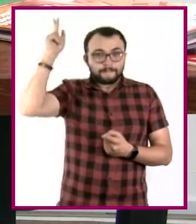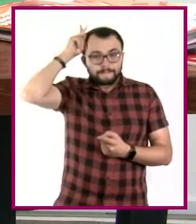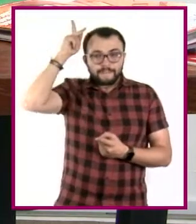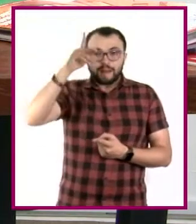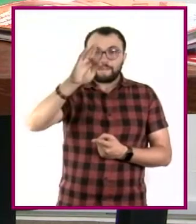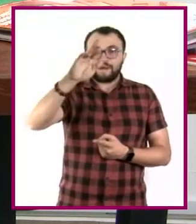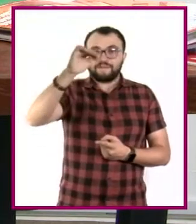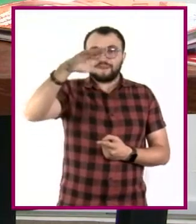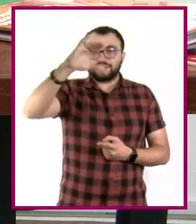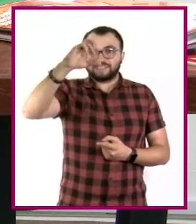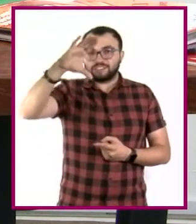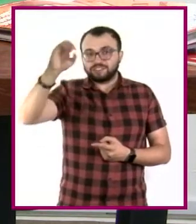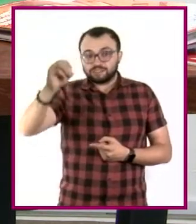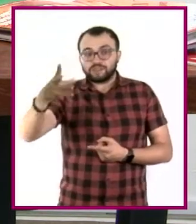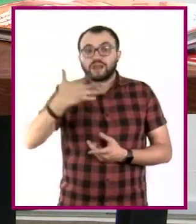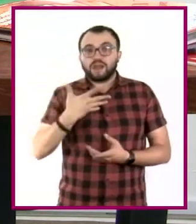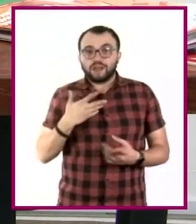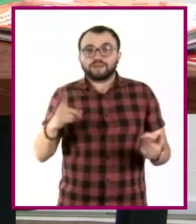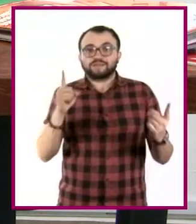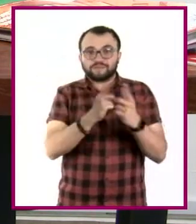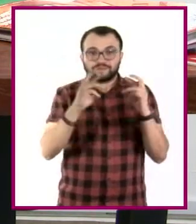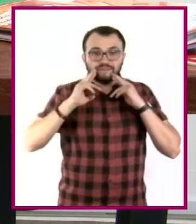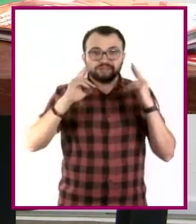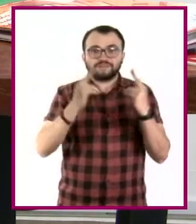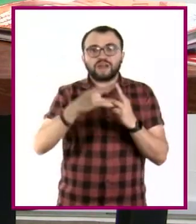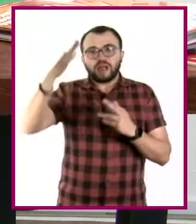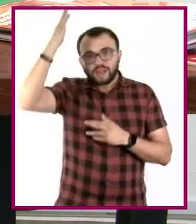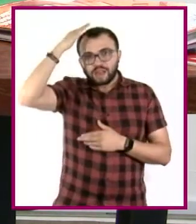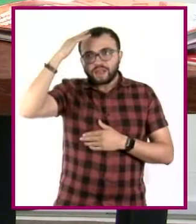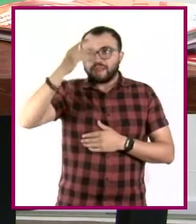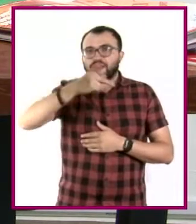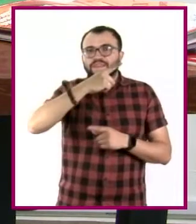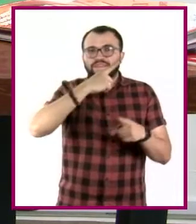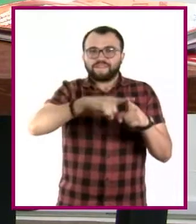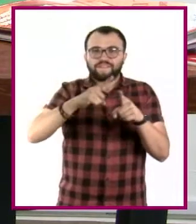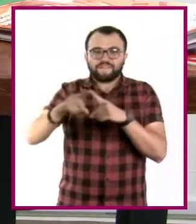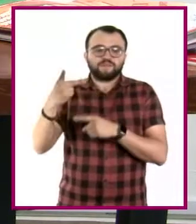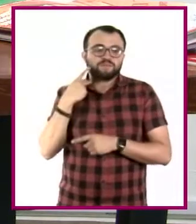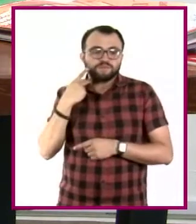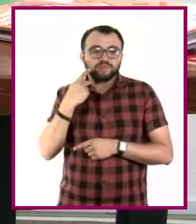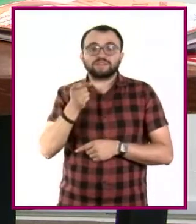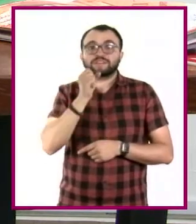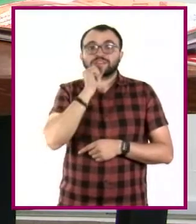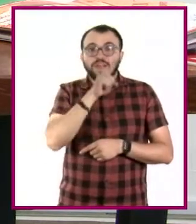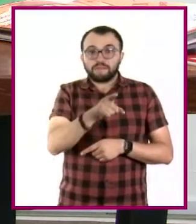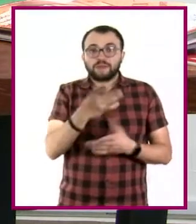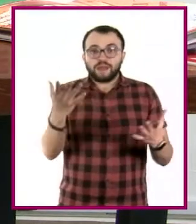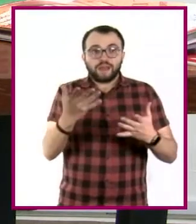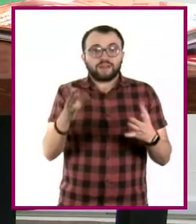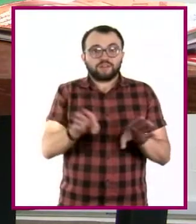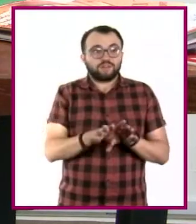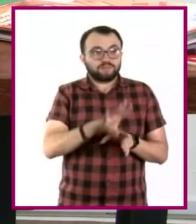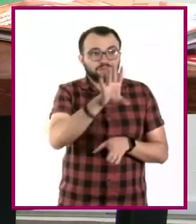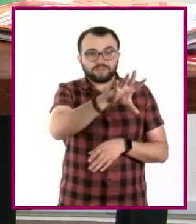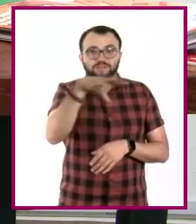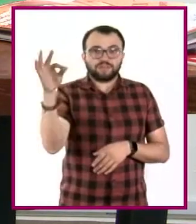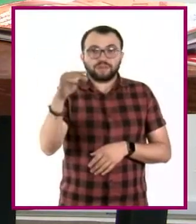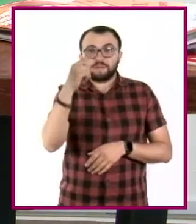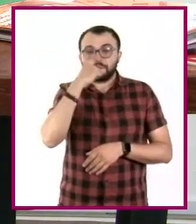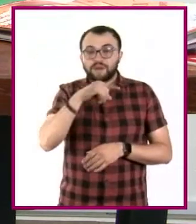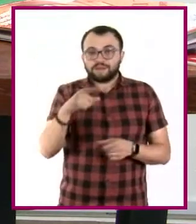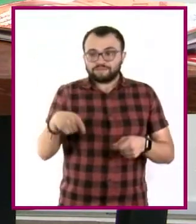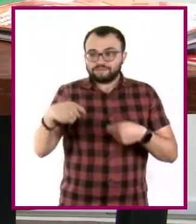Europeo y se ha reunido con líderes de diferentes sectores políticos. También ha sido nominada 2 veces al Nobel de la